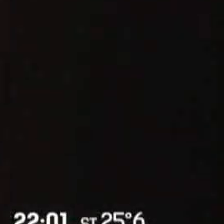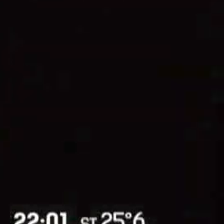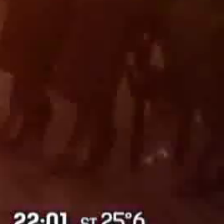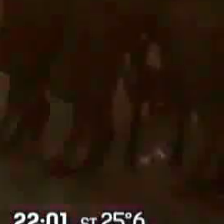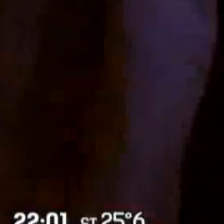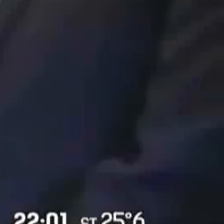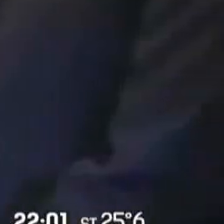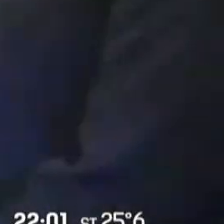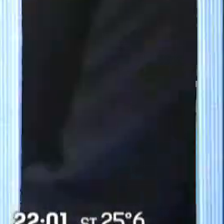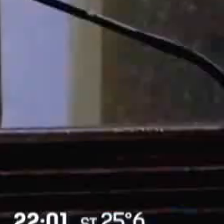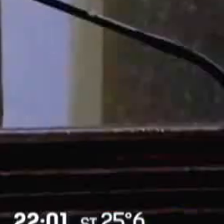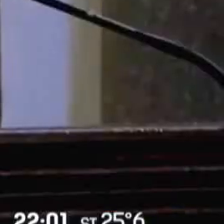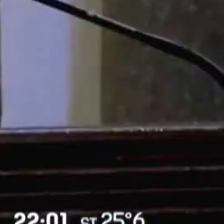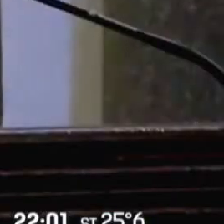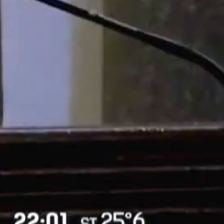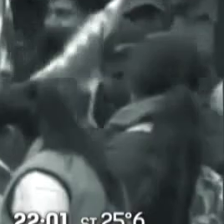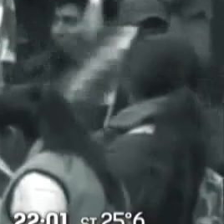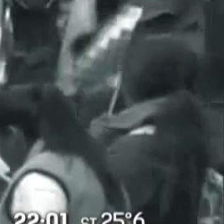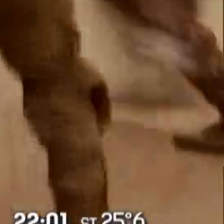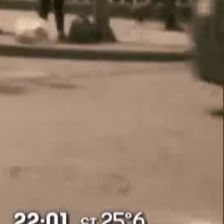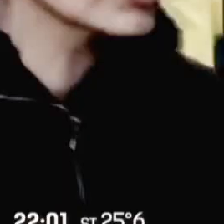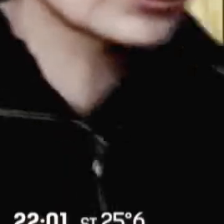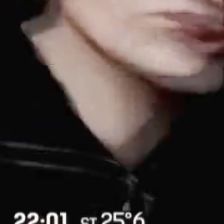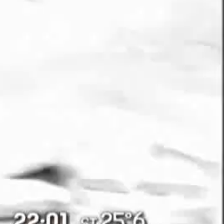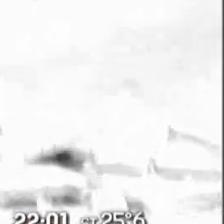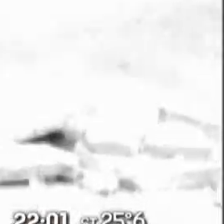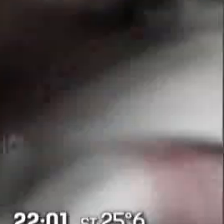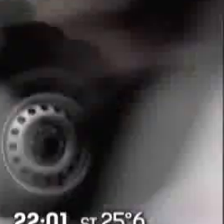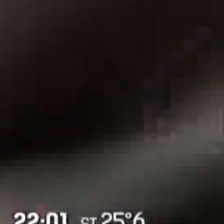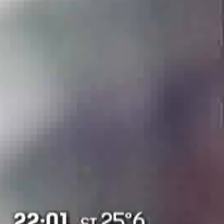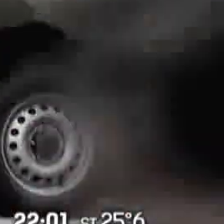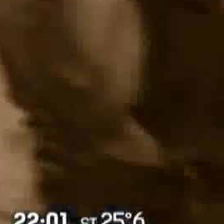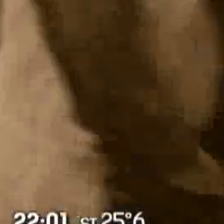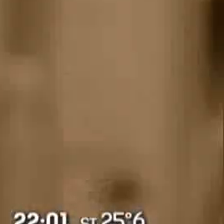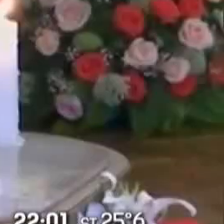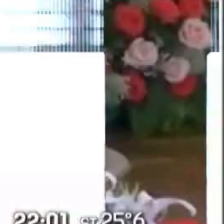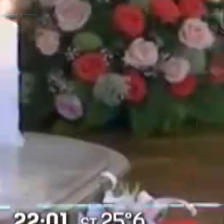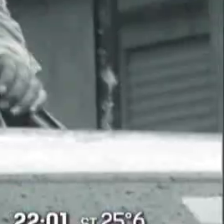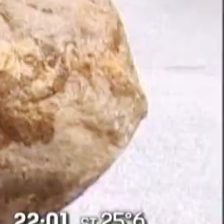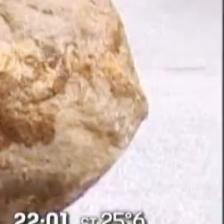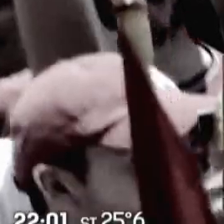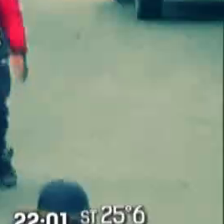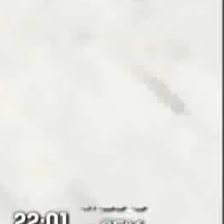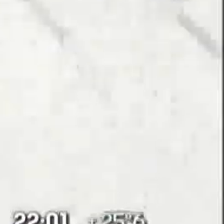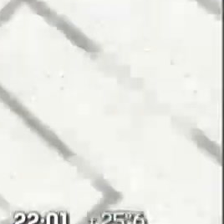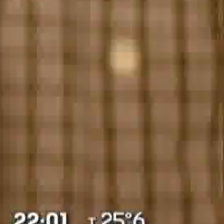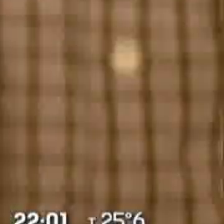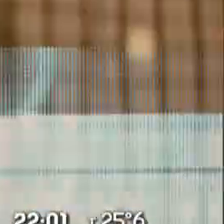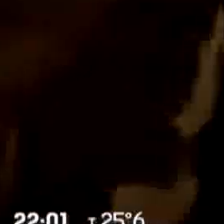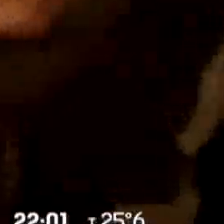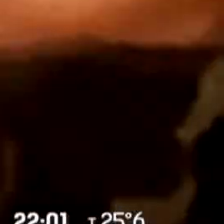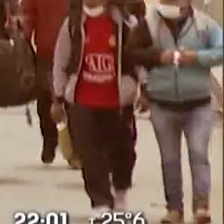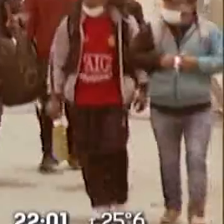Náñez aseguró que buscará convocar a nuevas elecciones lo más pronto posible tras la renuncia de Evo Morales, quien se encuentra exiliado desde el martes en